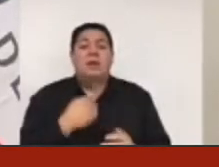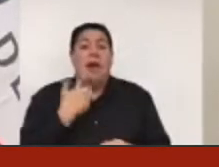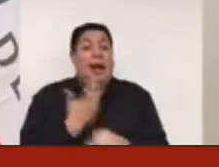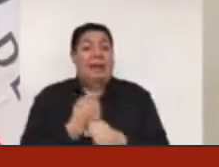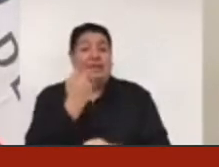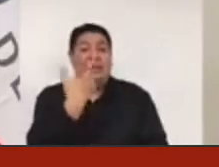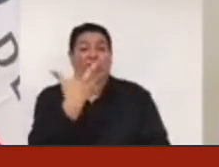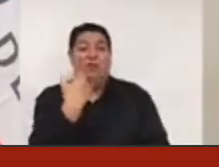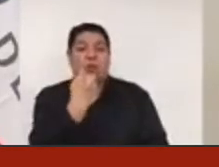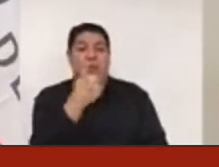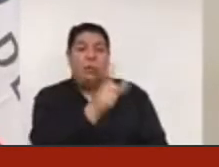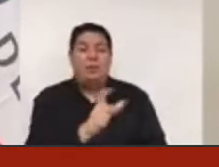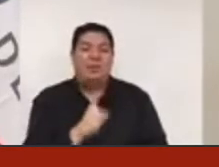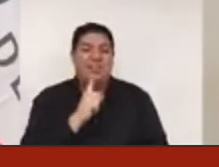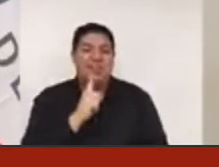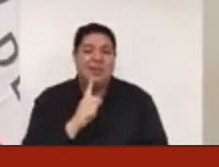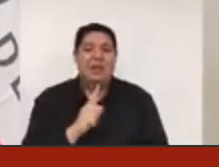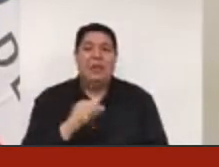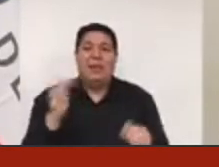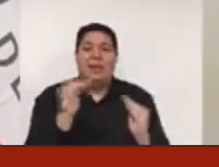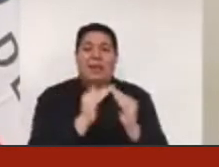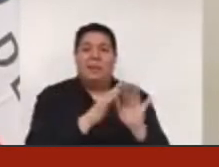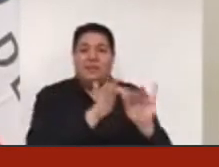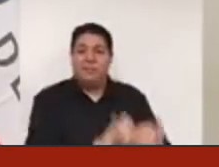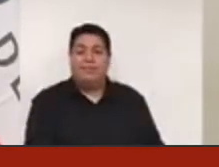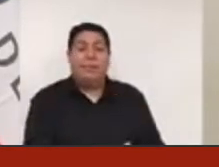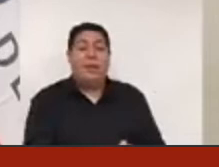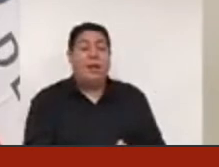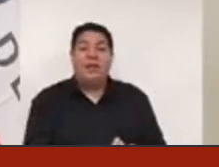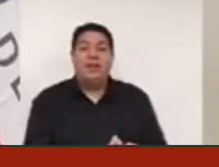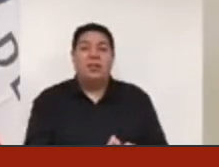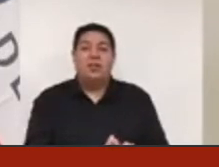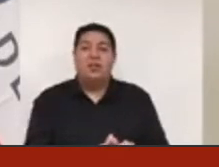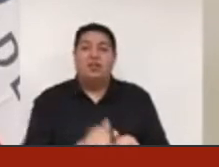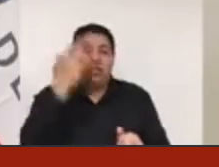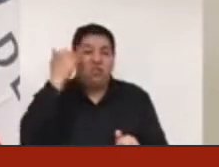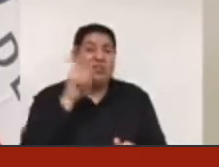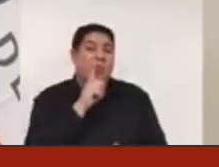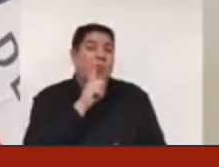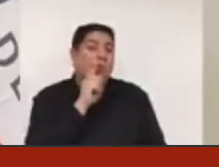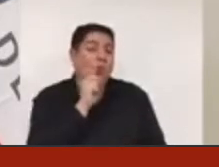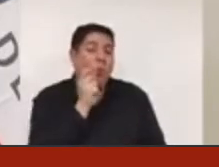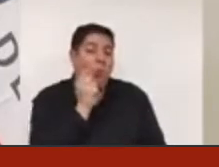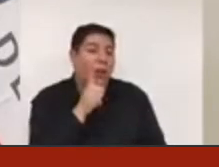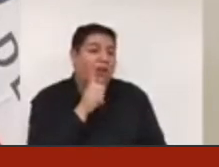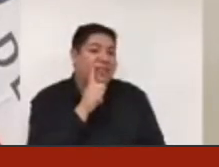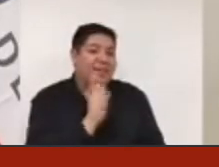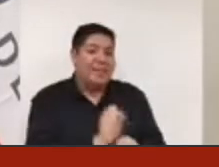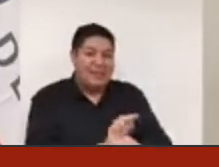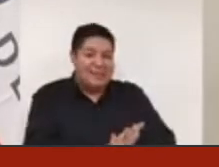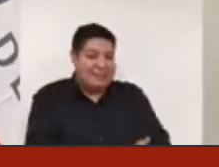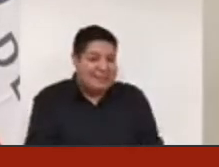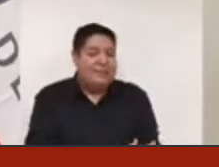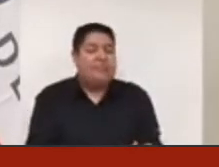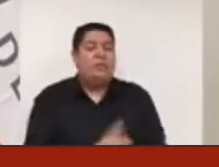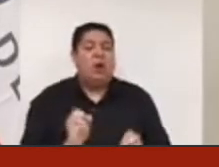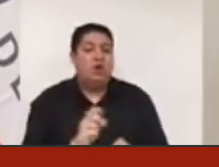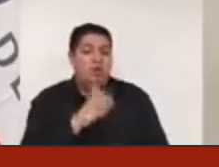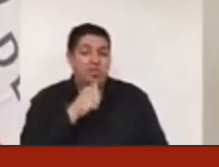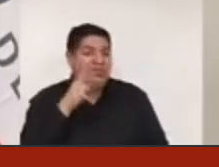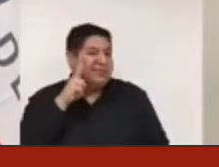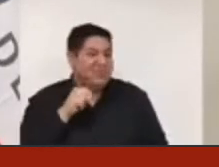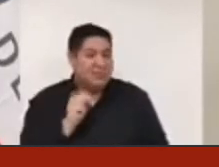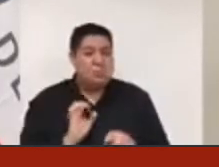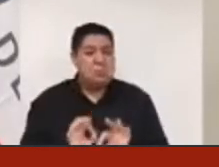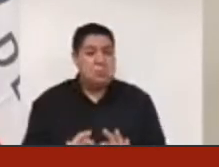151 personas en cuarentena no sabemos cuáles tienen síntomas y cuáles podrían no tener síntomas